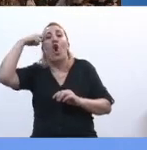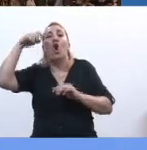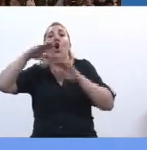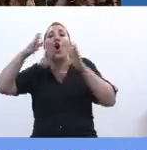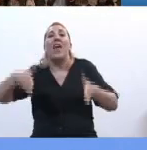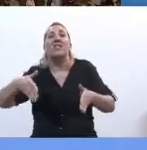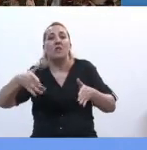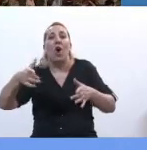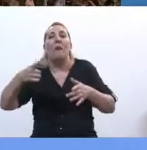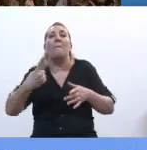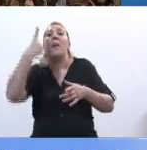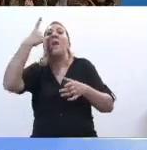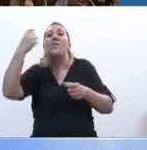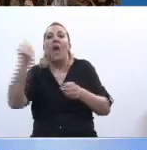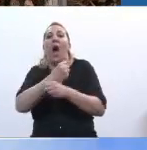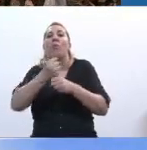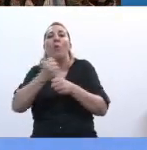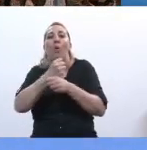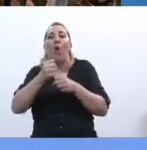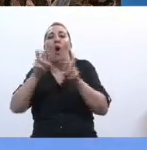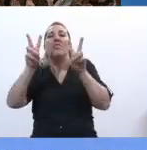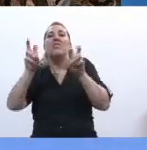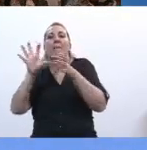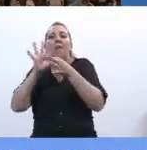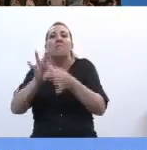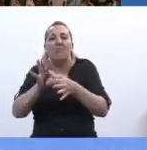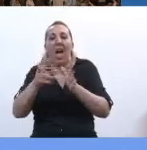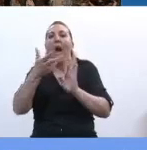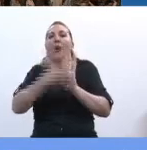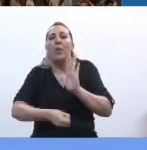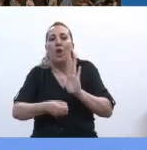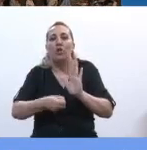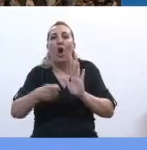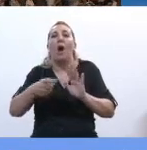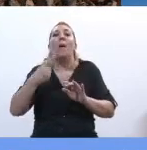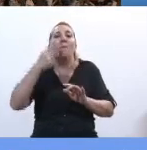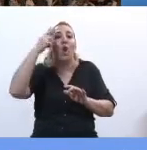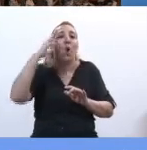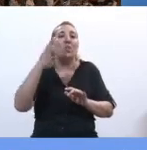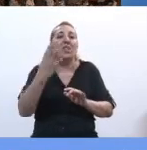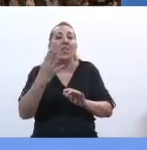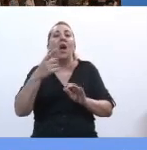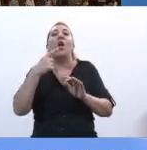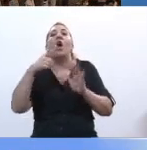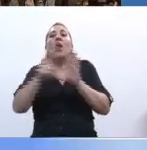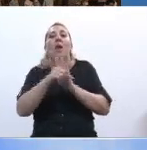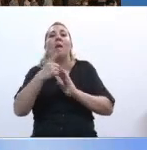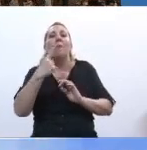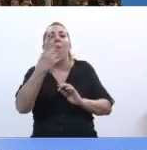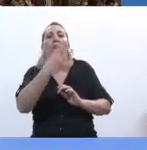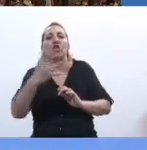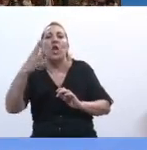o sancionó una ley que tenía que ver con el aborto en 1903 con la ley 44 mil 189